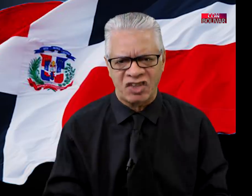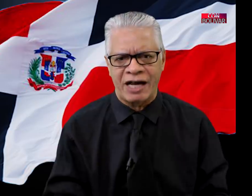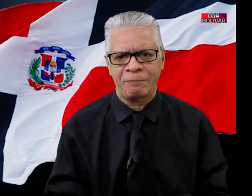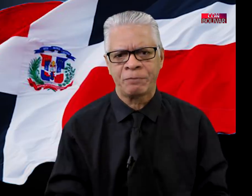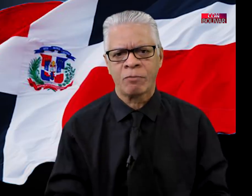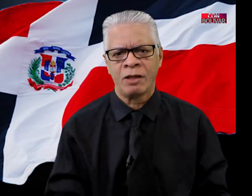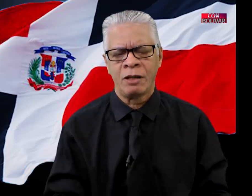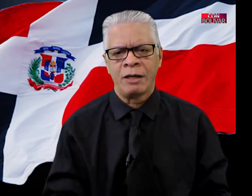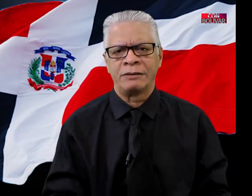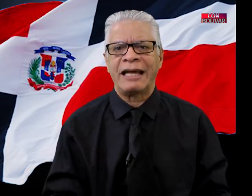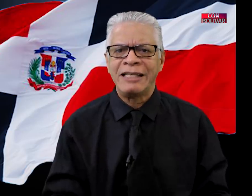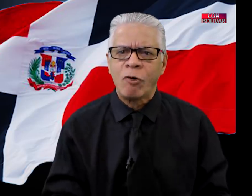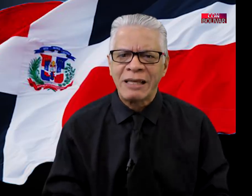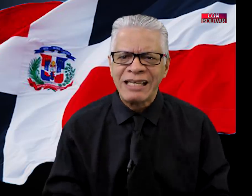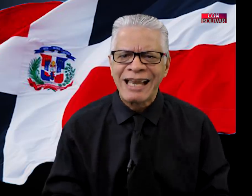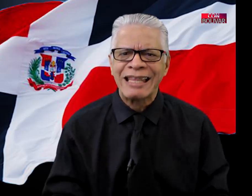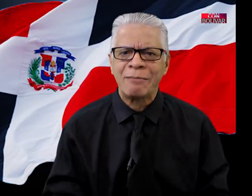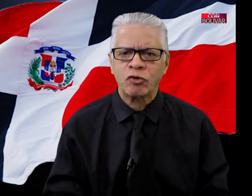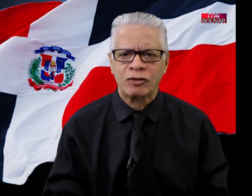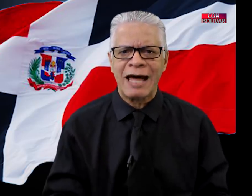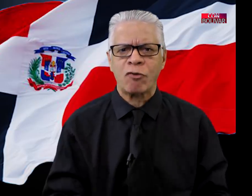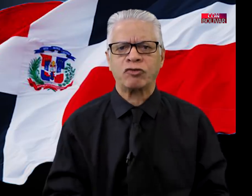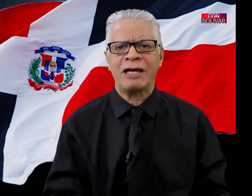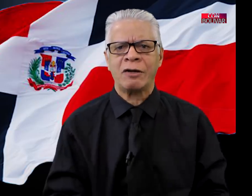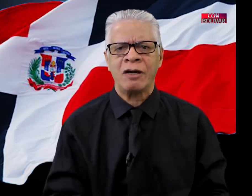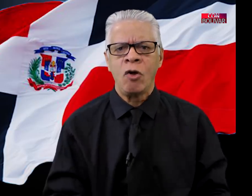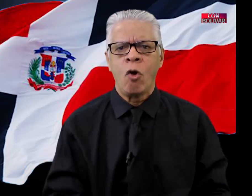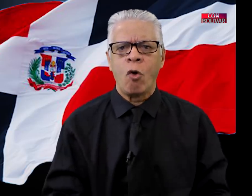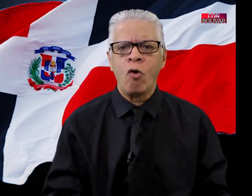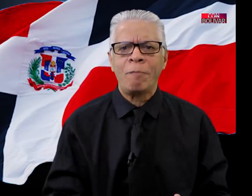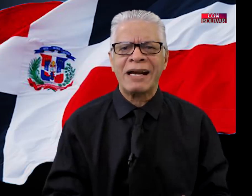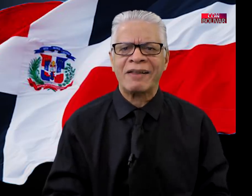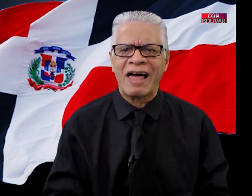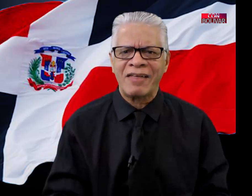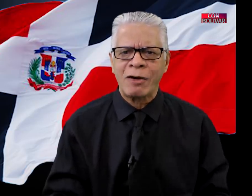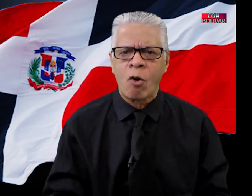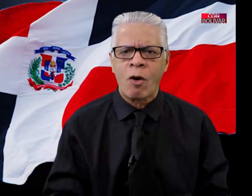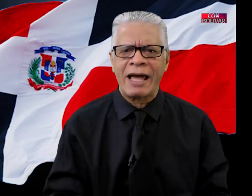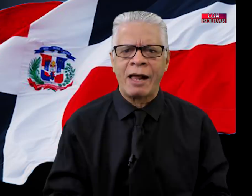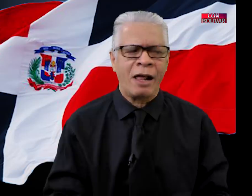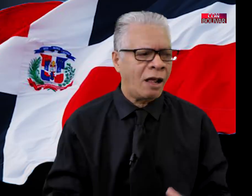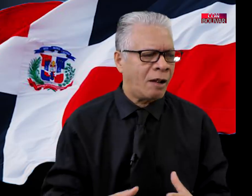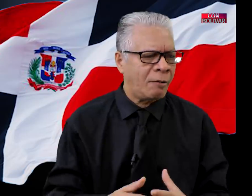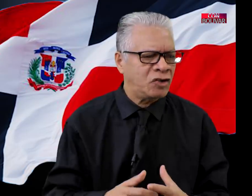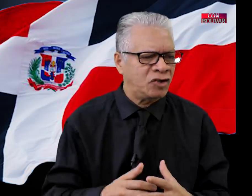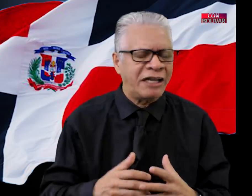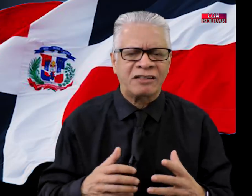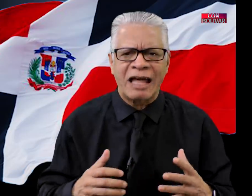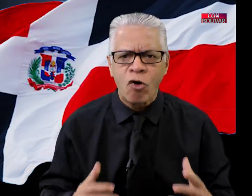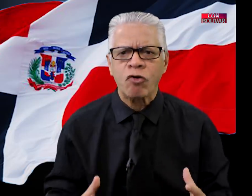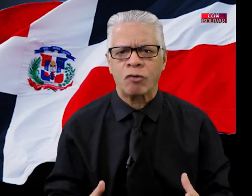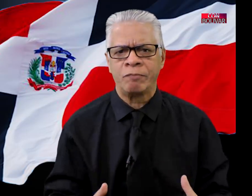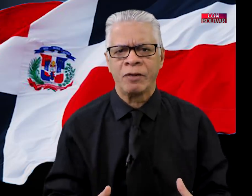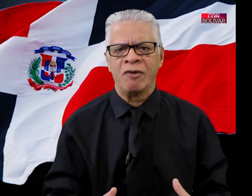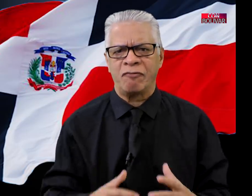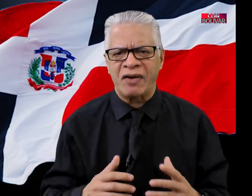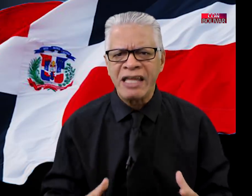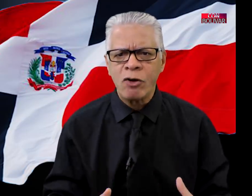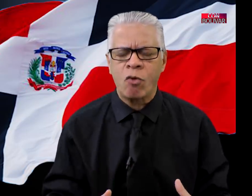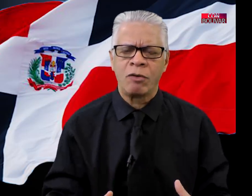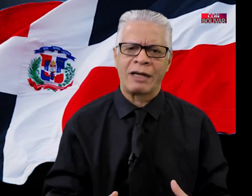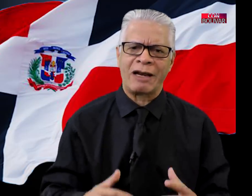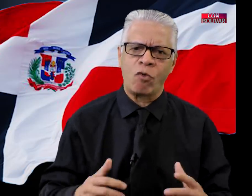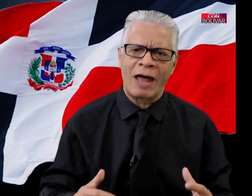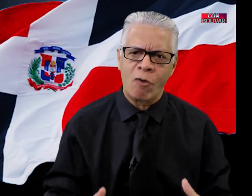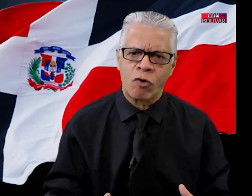vía que sea. Danilo Medina ha demostrado ser un verdadero dictador,